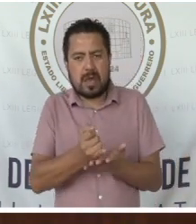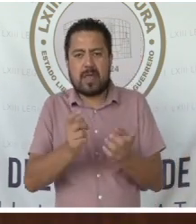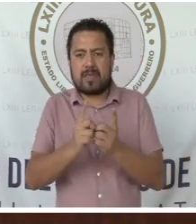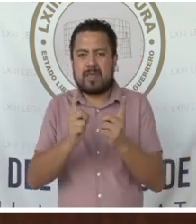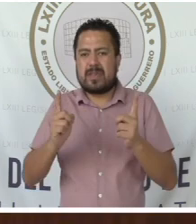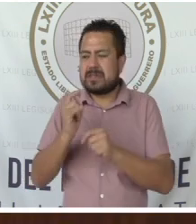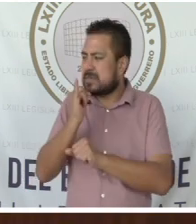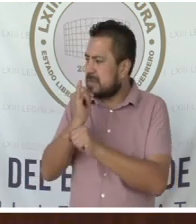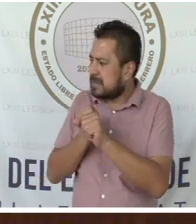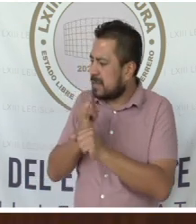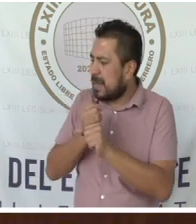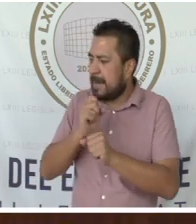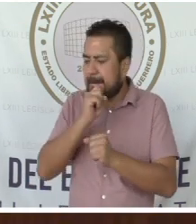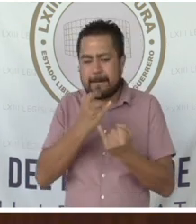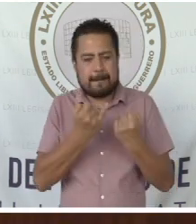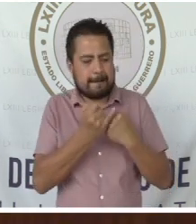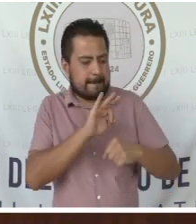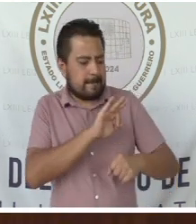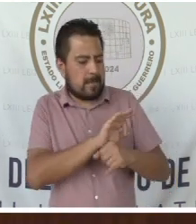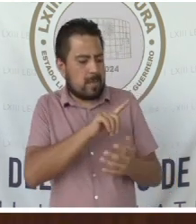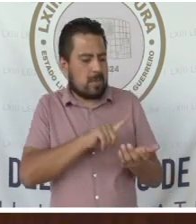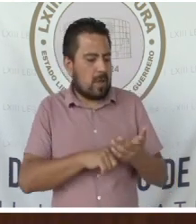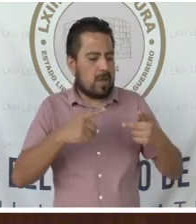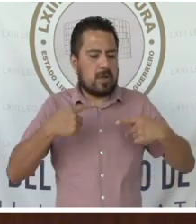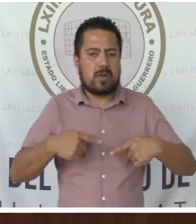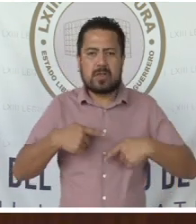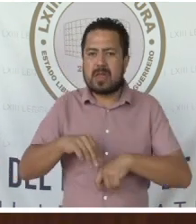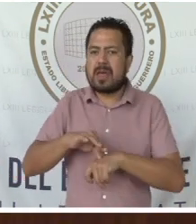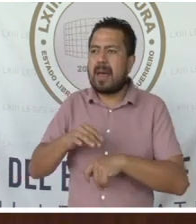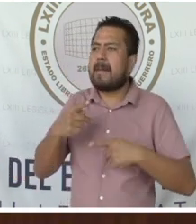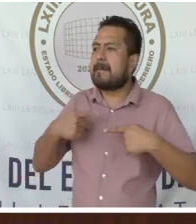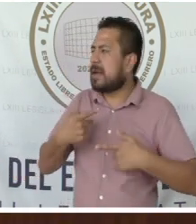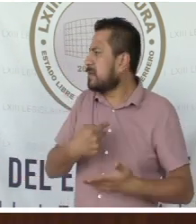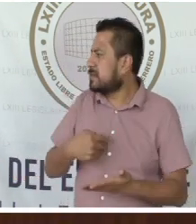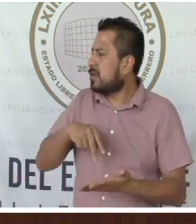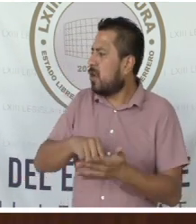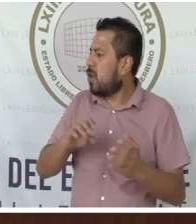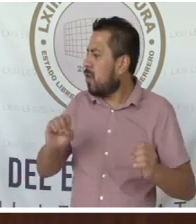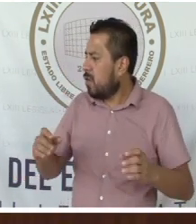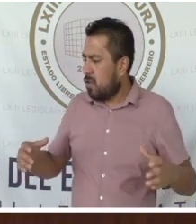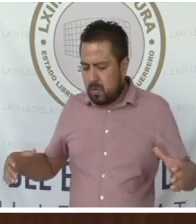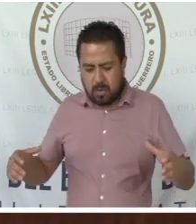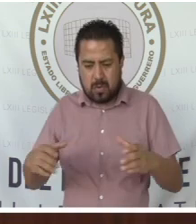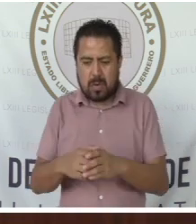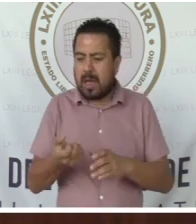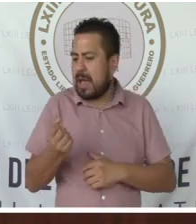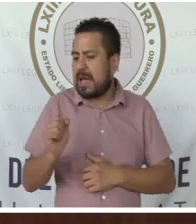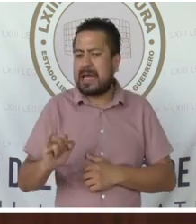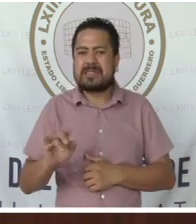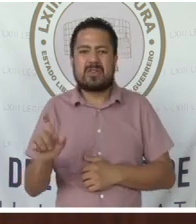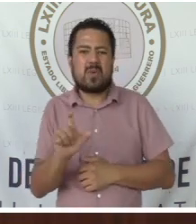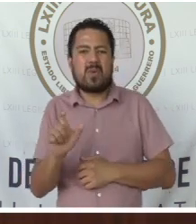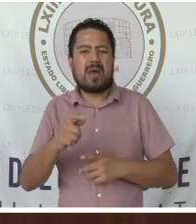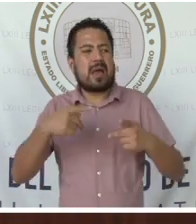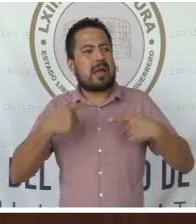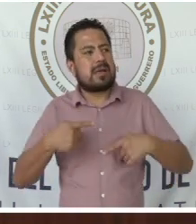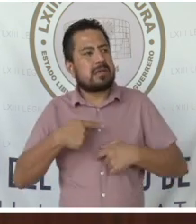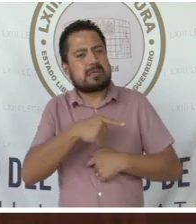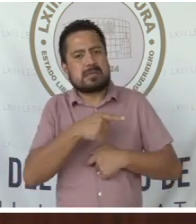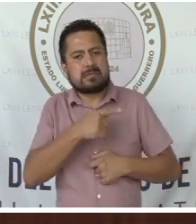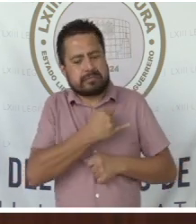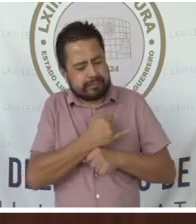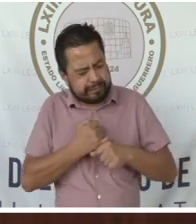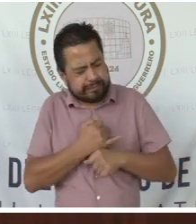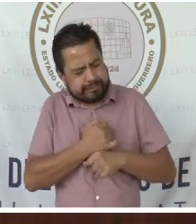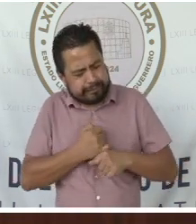de la investigación, la protección de la víctima, de los testigos o de la comunidad, así como cuando el imputado esté siendo